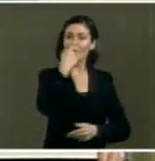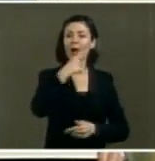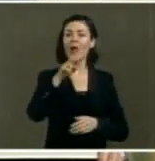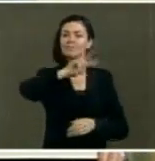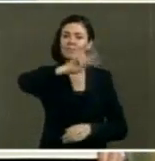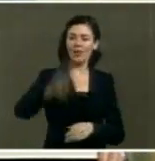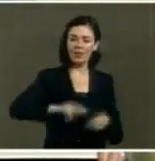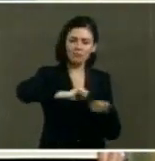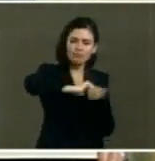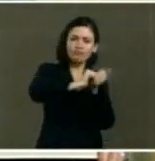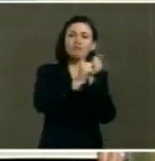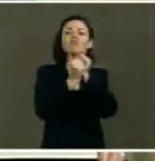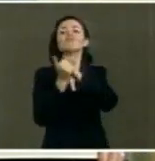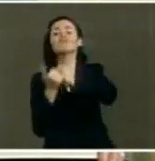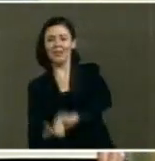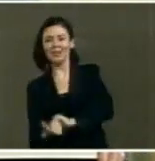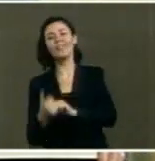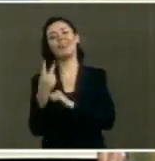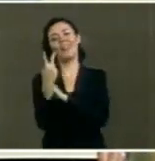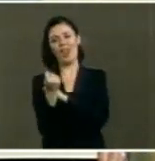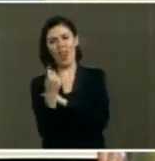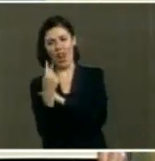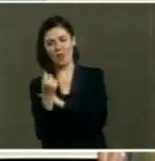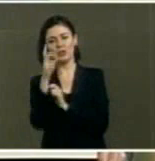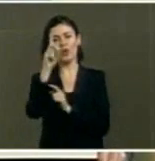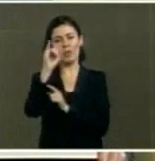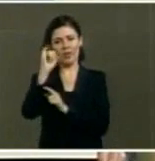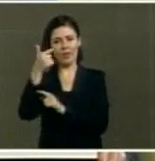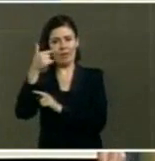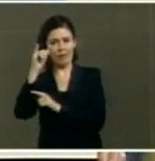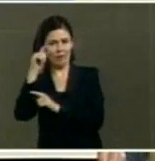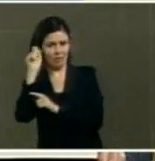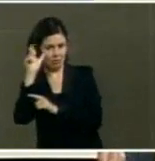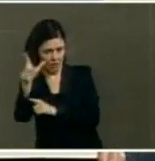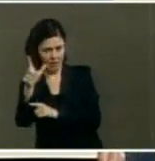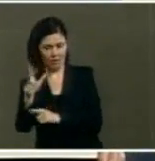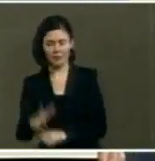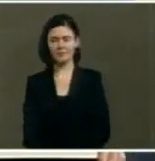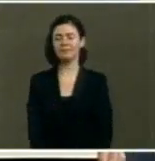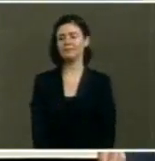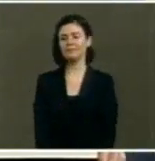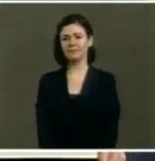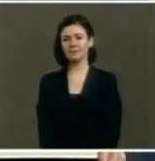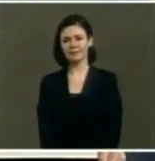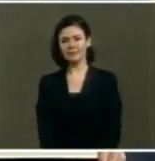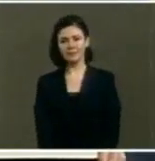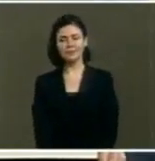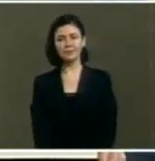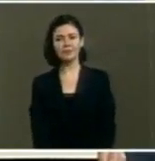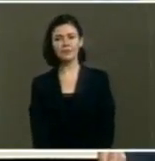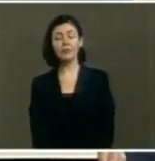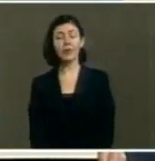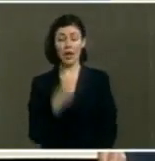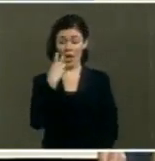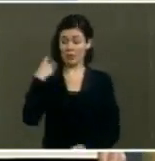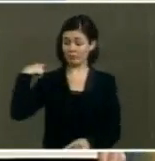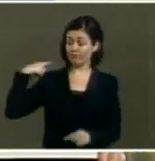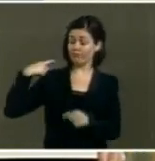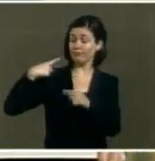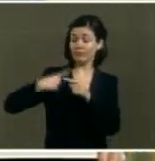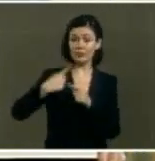definitiva la procedencia o no de ese proceso de transición digital. En estos 5